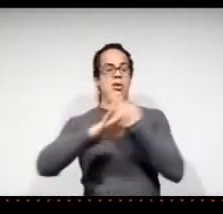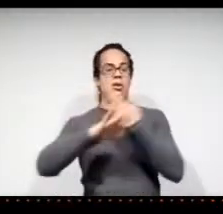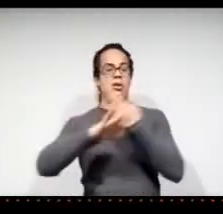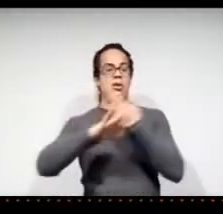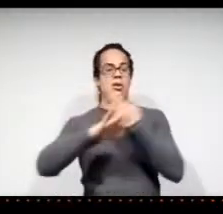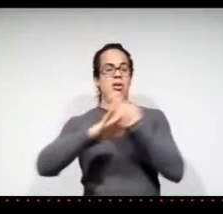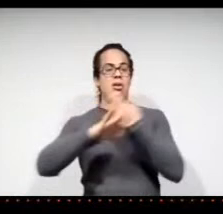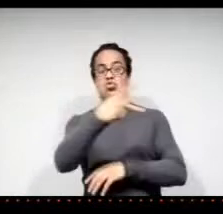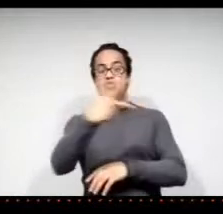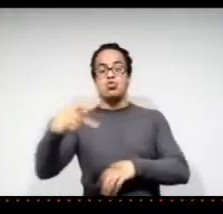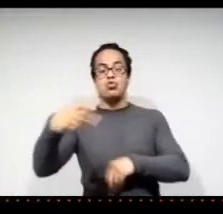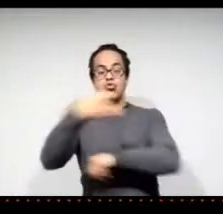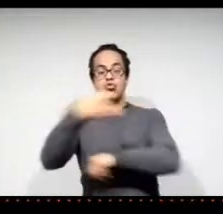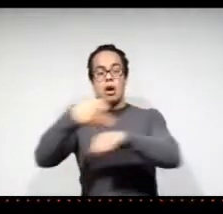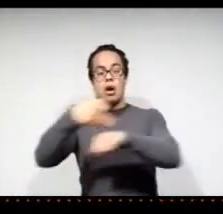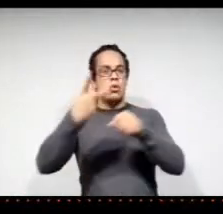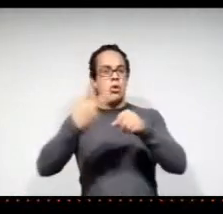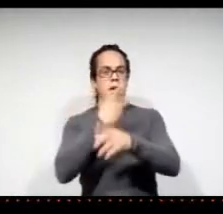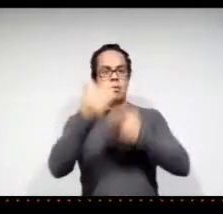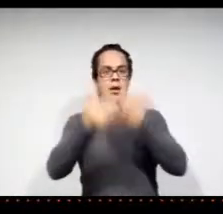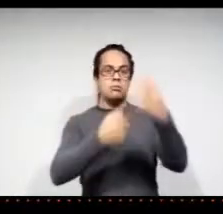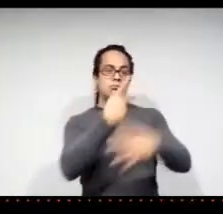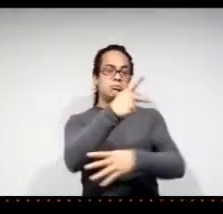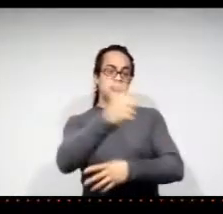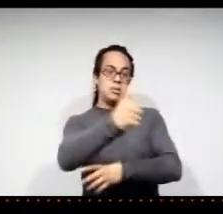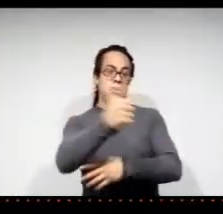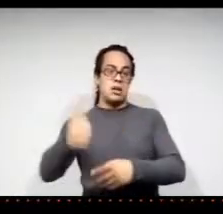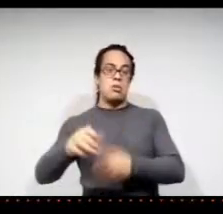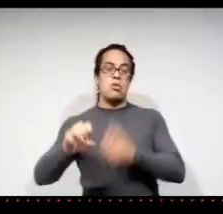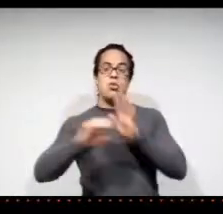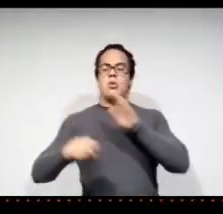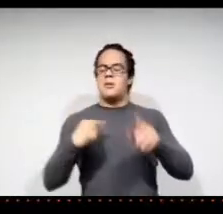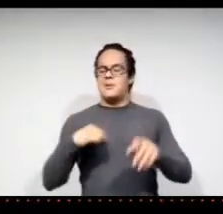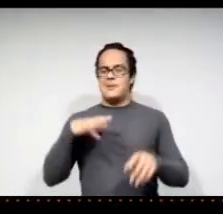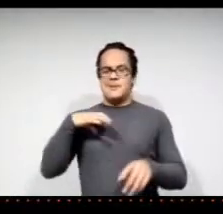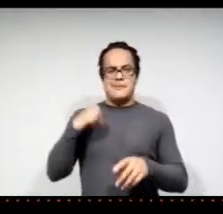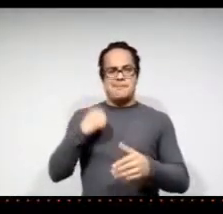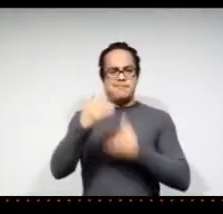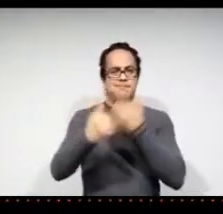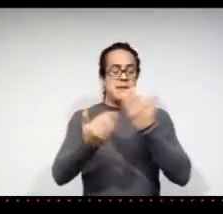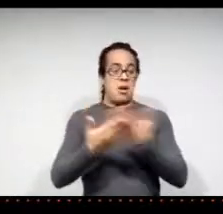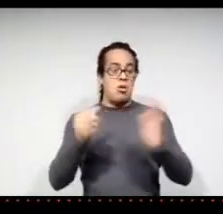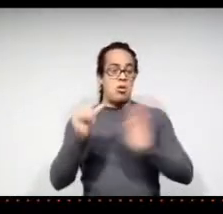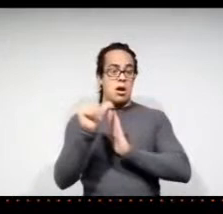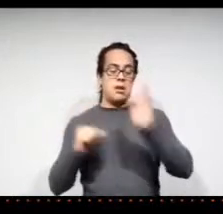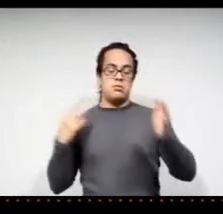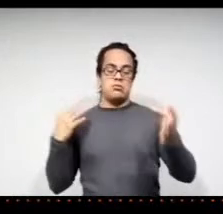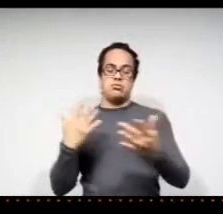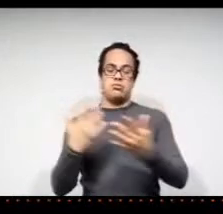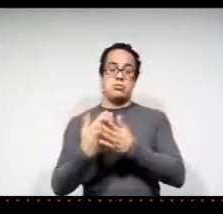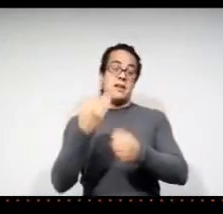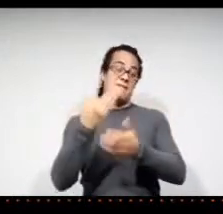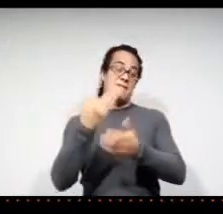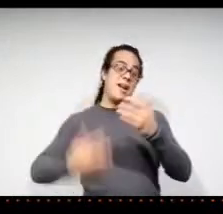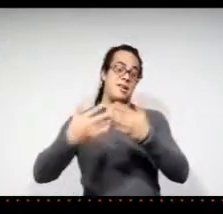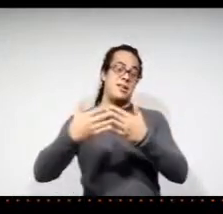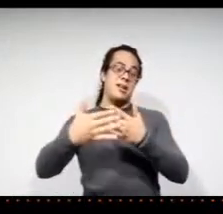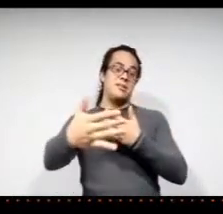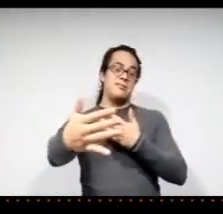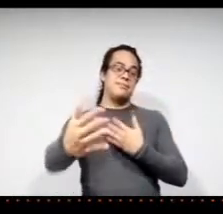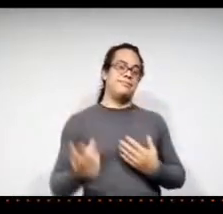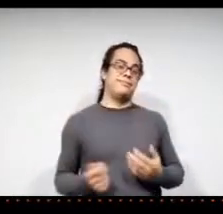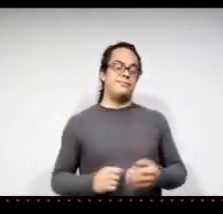esto y la resiliencia que hemos tenido que acumular en estos meses y los que faltan. Ahí le